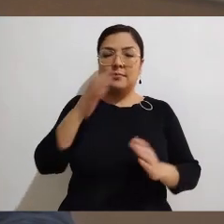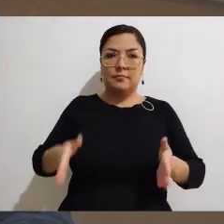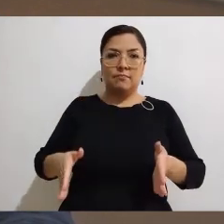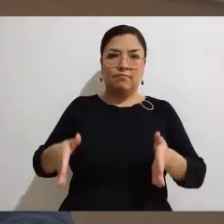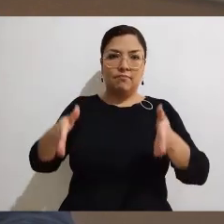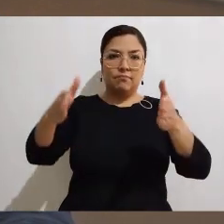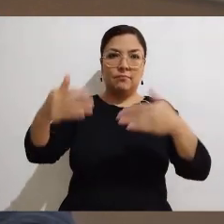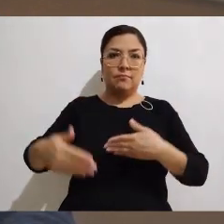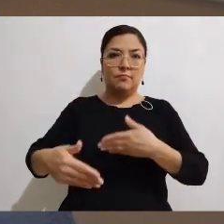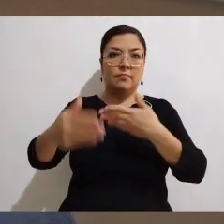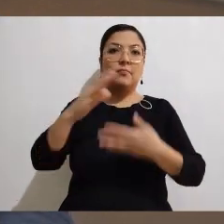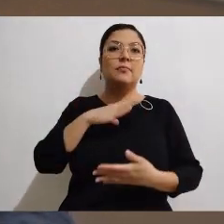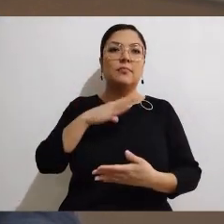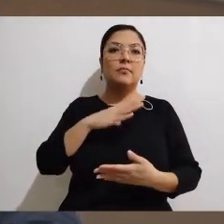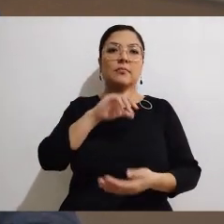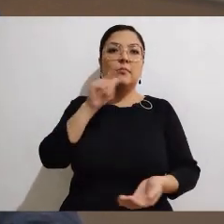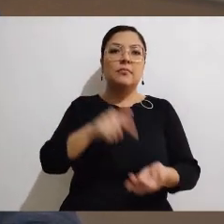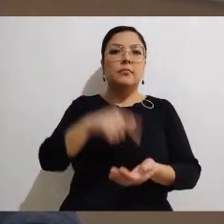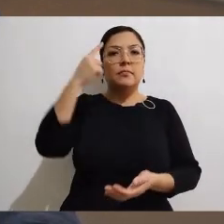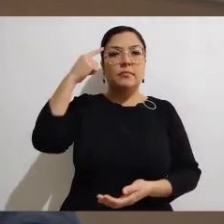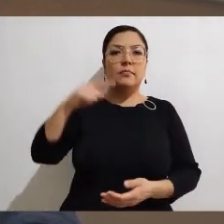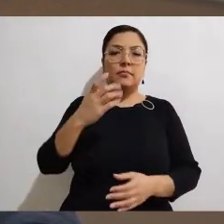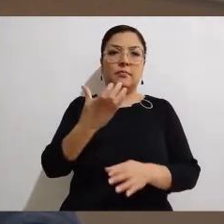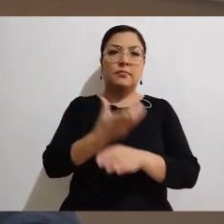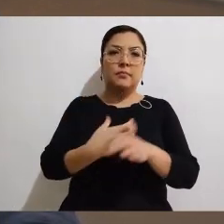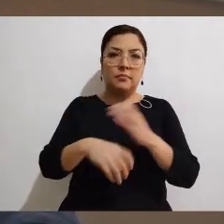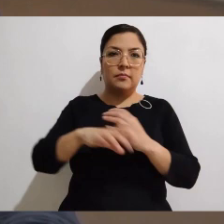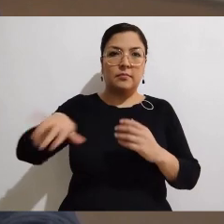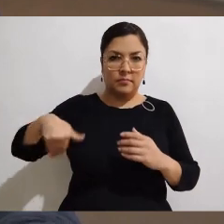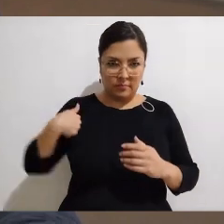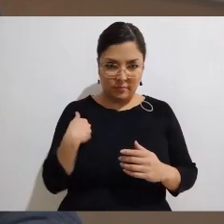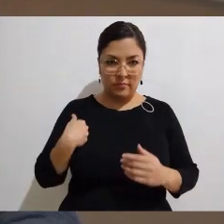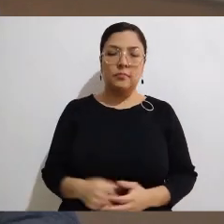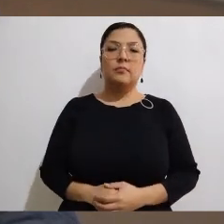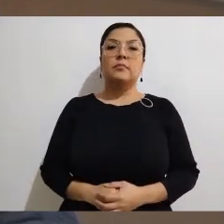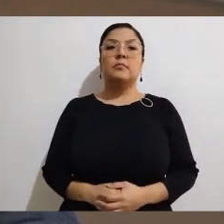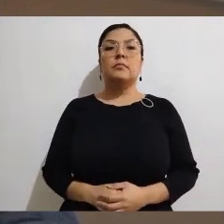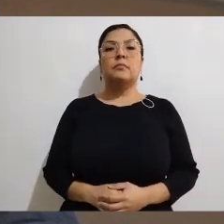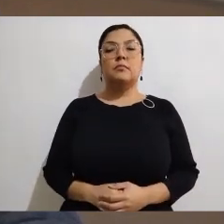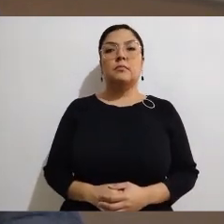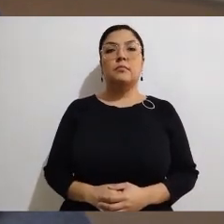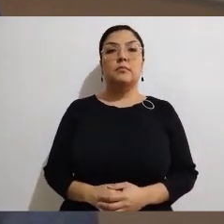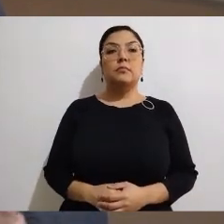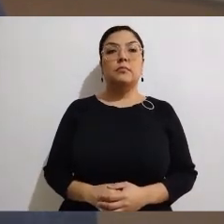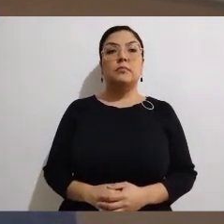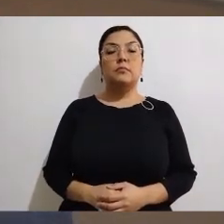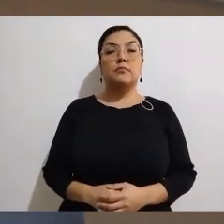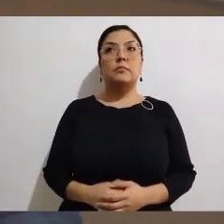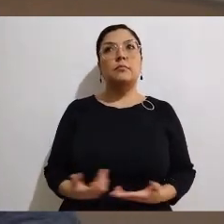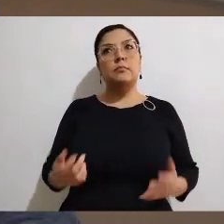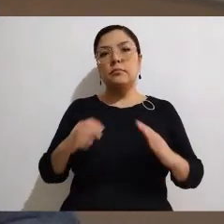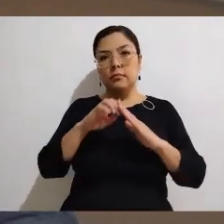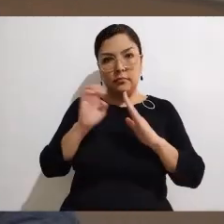sirvió para efectos de armado de paquetes, por ejemplo. Se ha utilizado incluso como bodega para efectos de